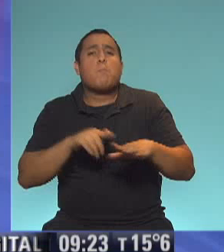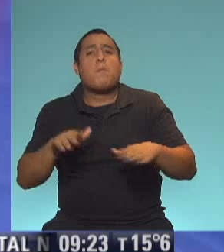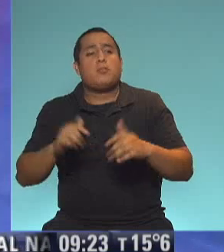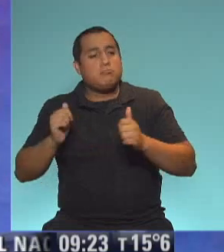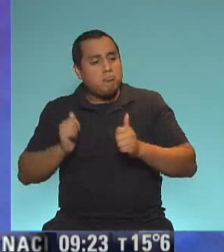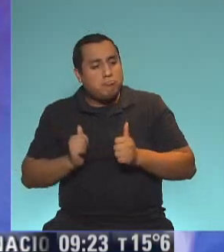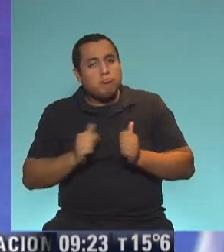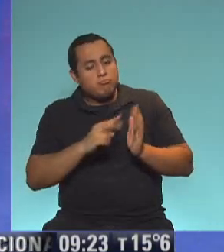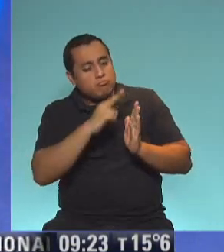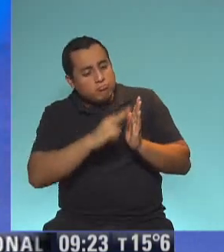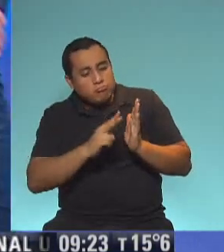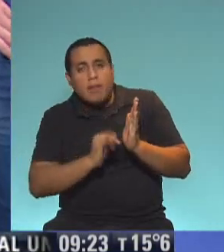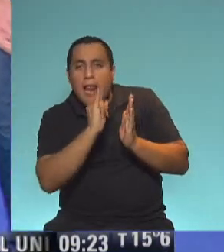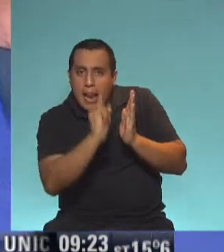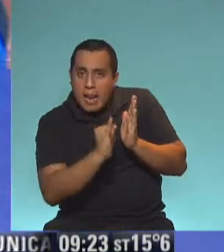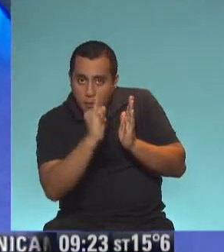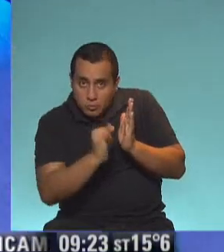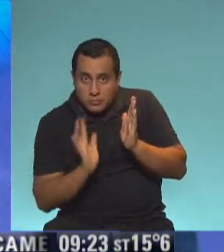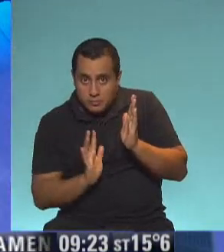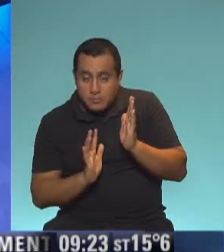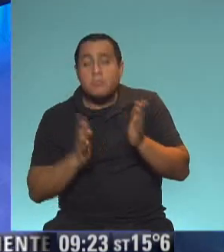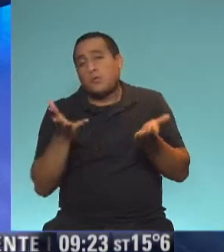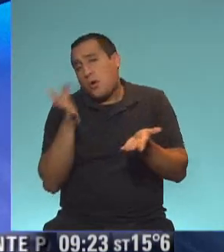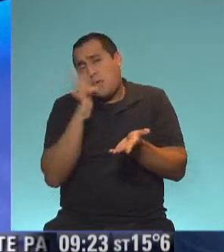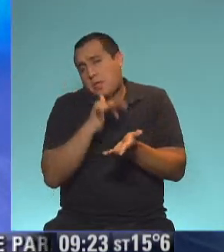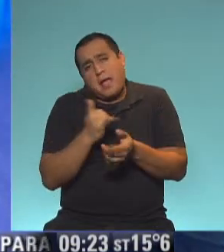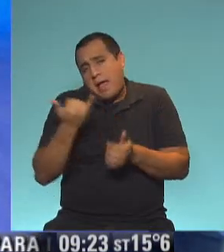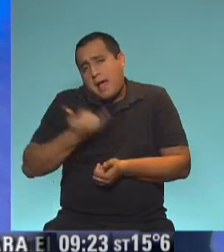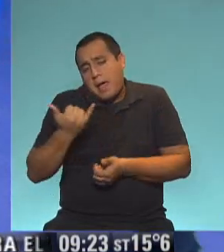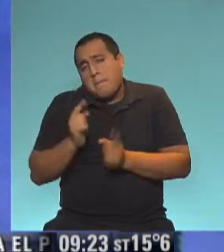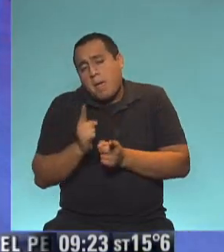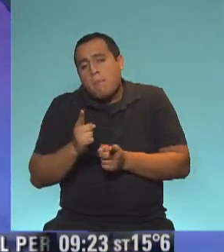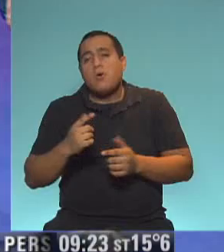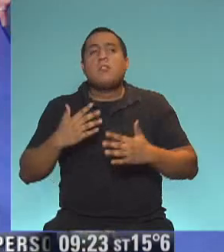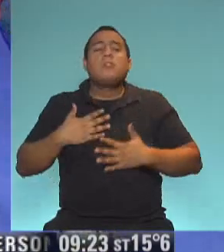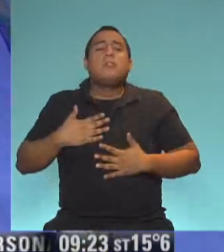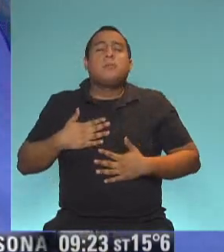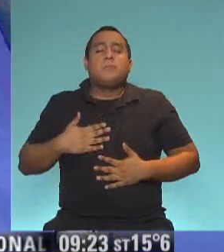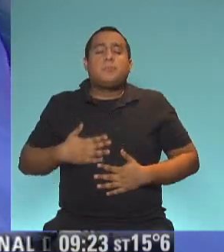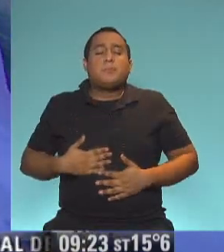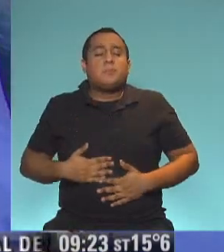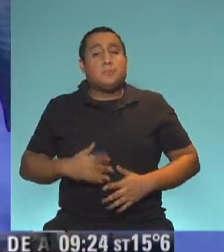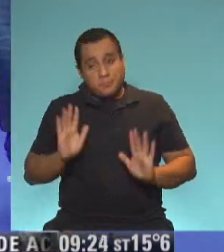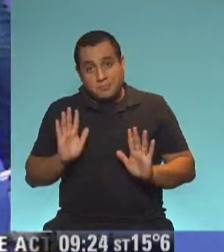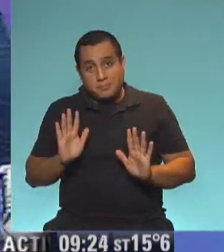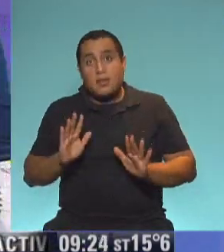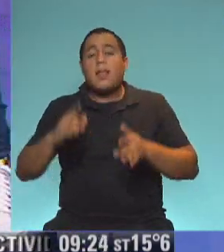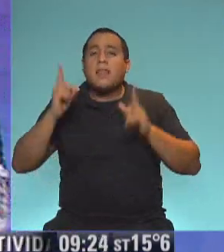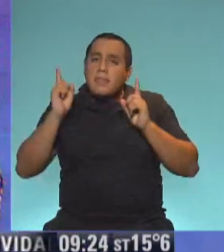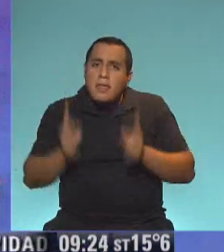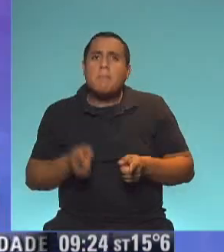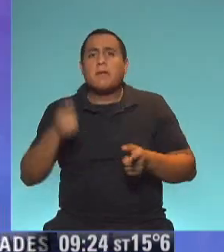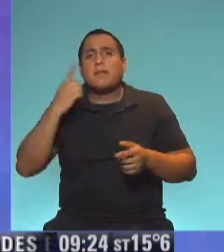Me encantan los cuentos. Lectura, momento como todos los días, nuestro momento de relajar. De lectura, que me encanta. Muy bien. Vamos a abrir